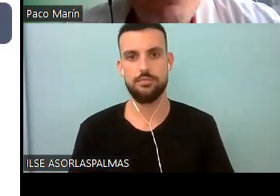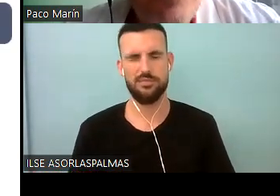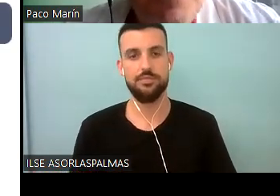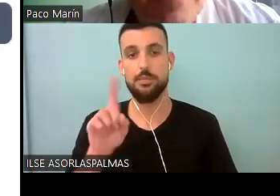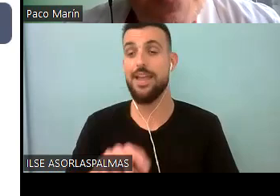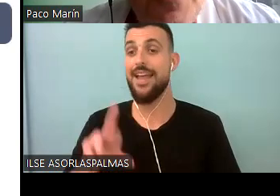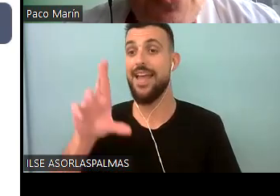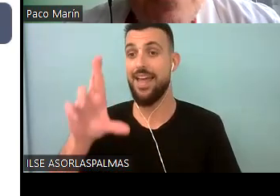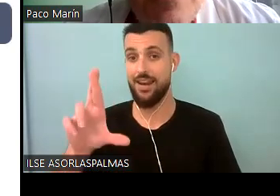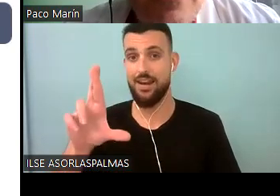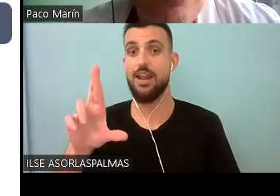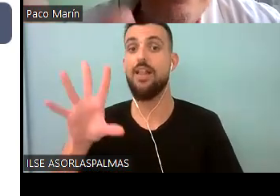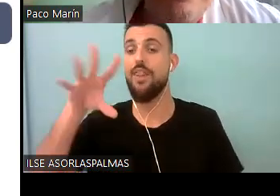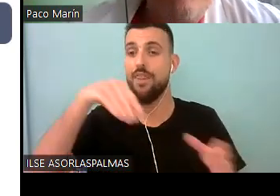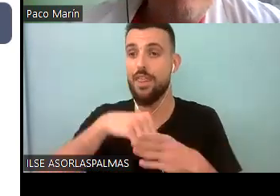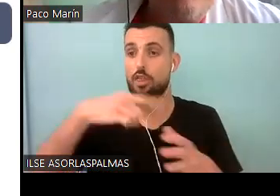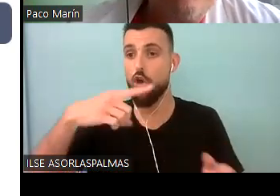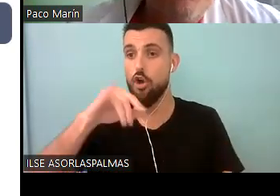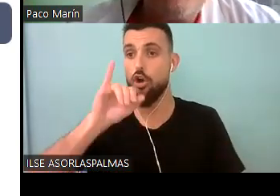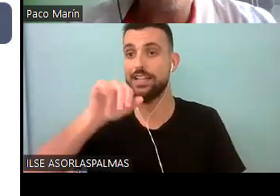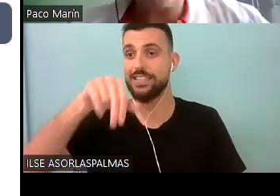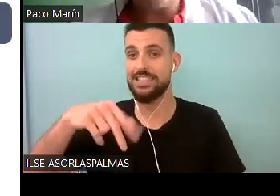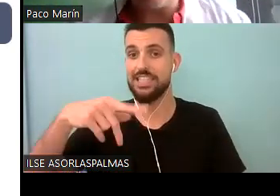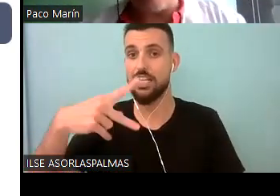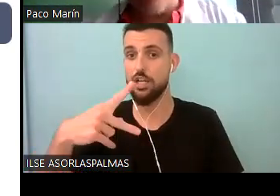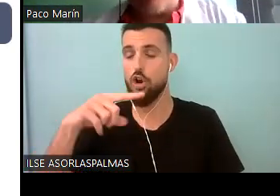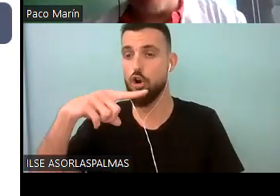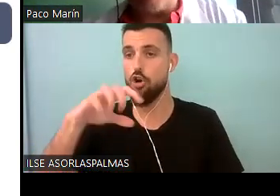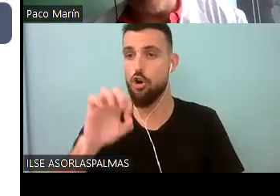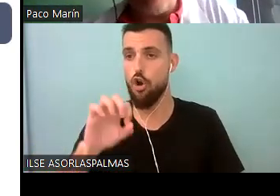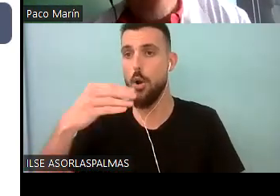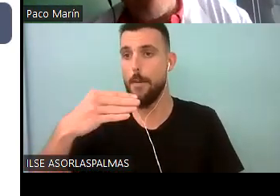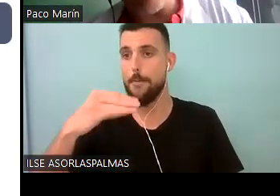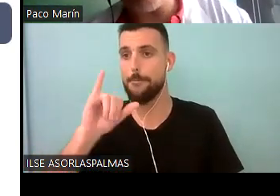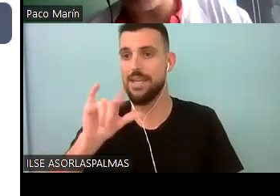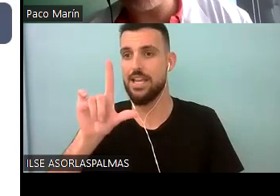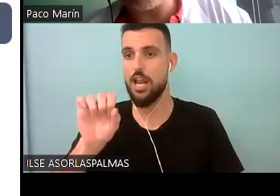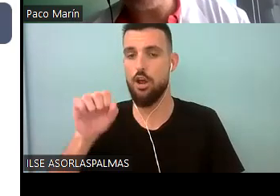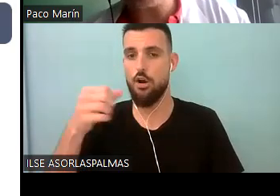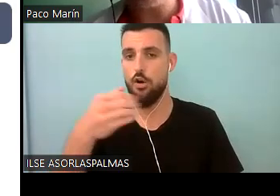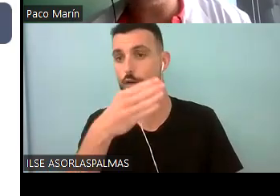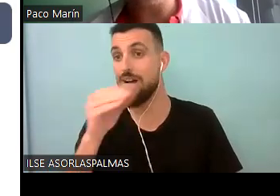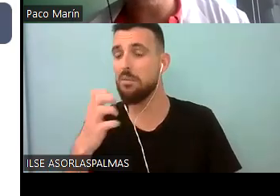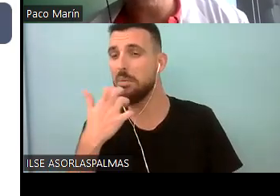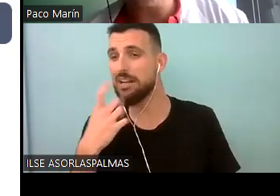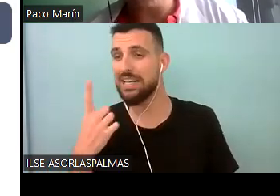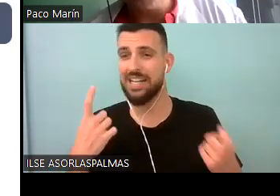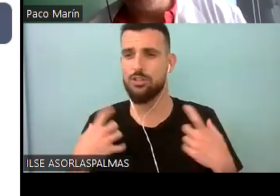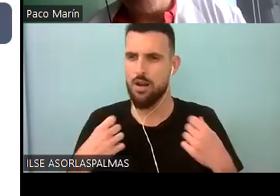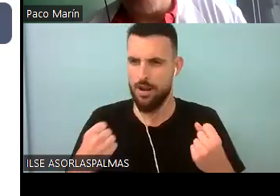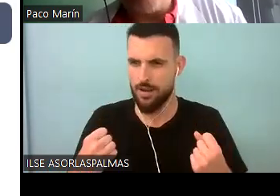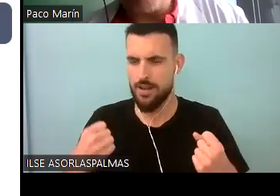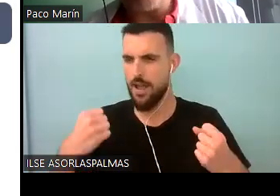LRGO teníamos también el ginkgo biloba, que recordad que tenía una acción vasodilatadora, de manera que cuando necesitábamos más energía, más sangre a nivel de los